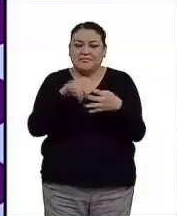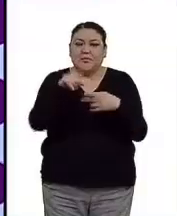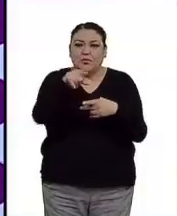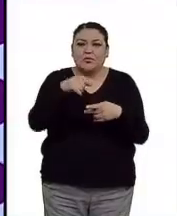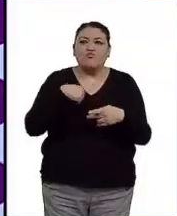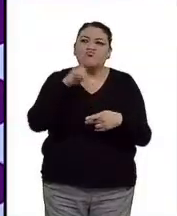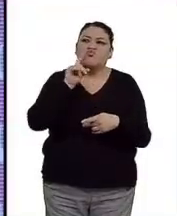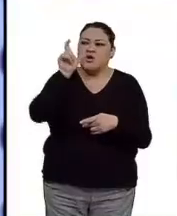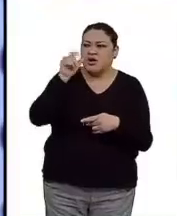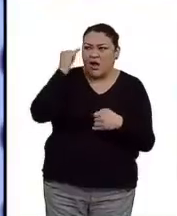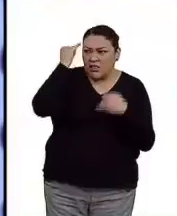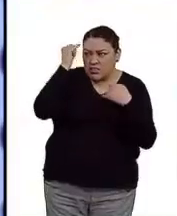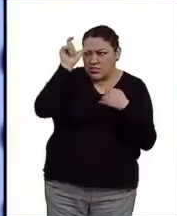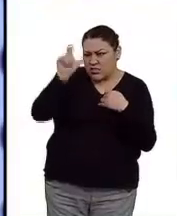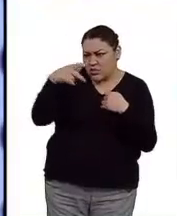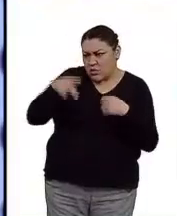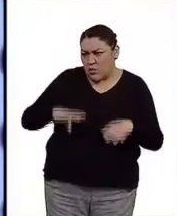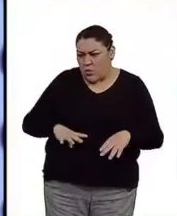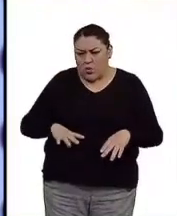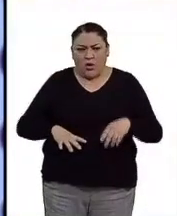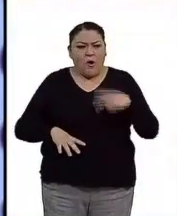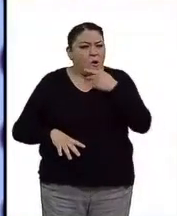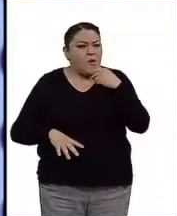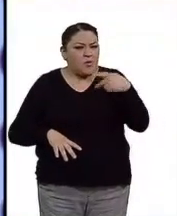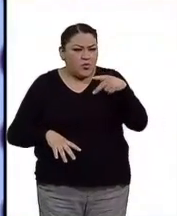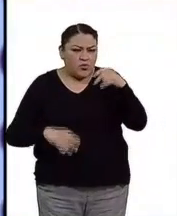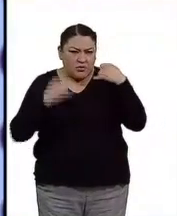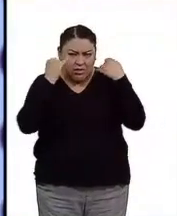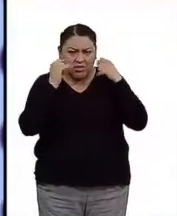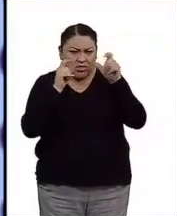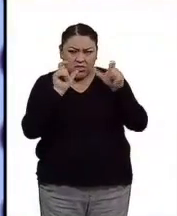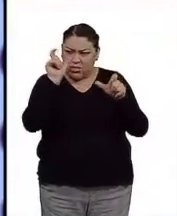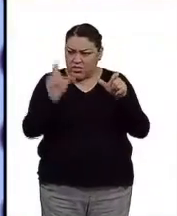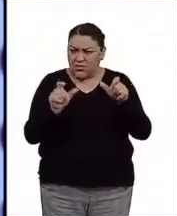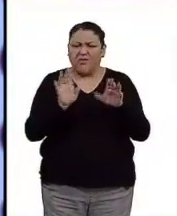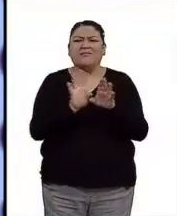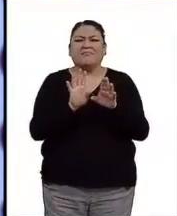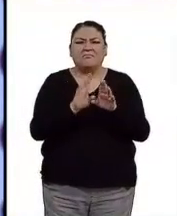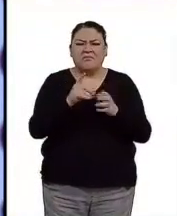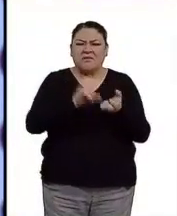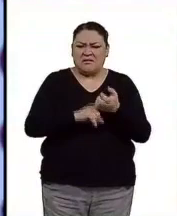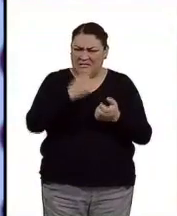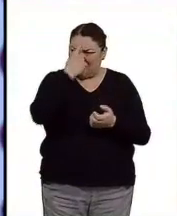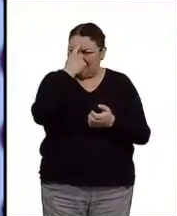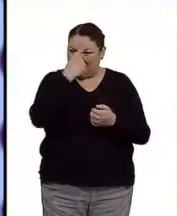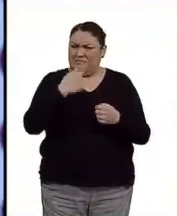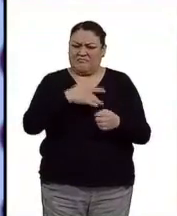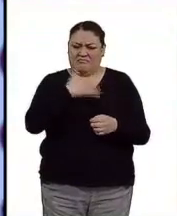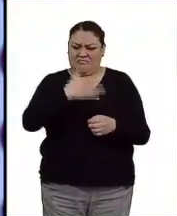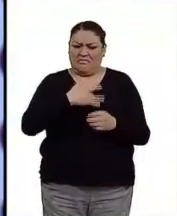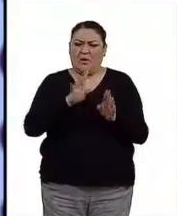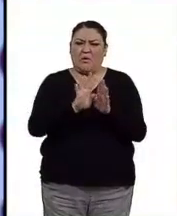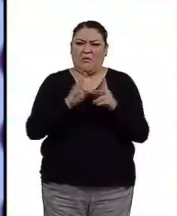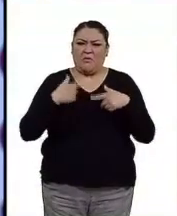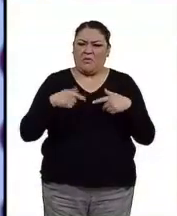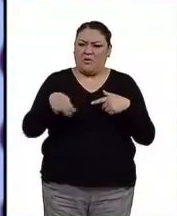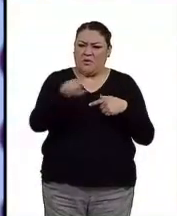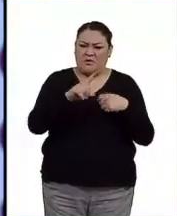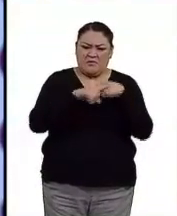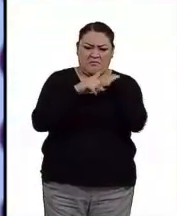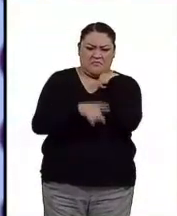de género. Aquí en este caso, también el tema cómo incide específicamente el tema del despido por